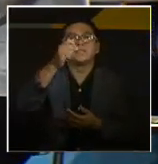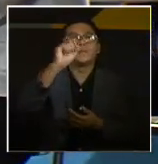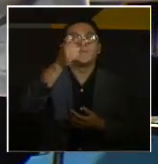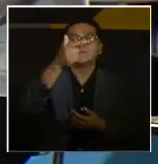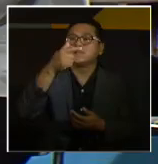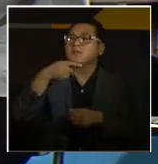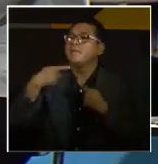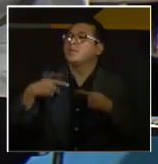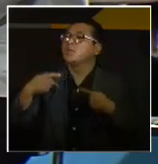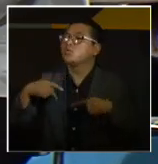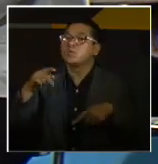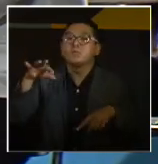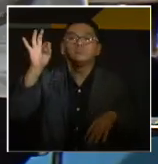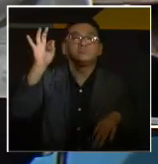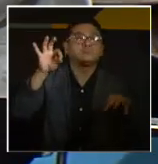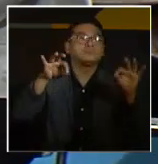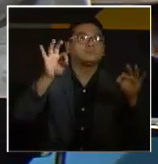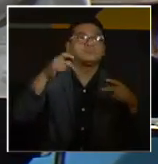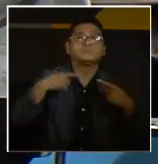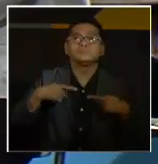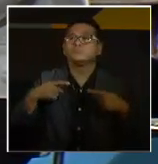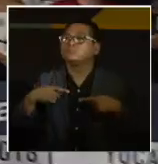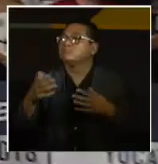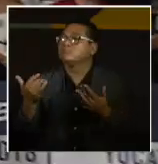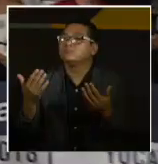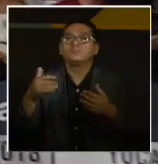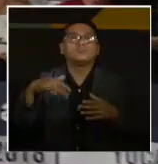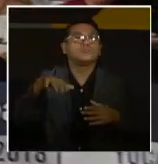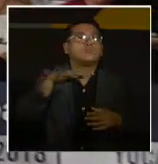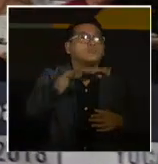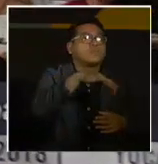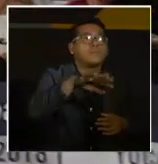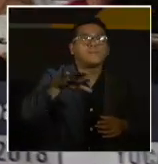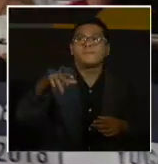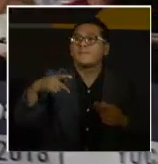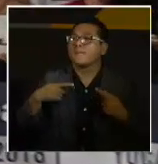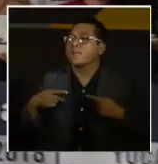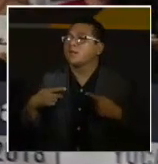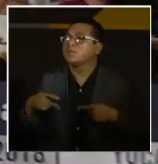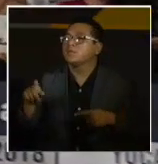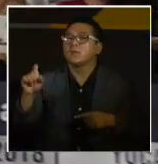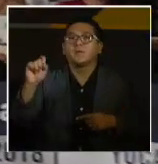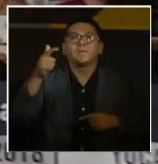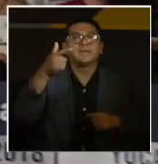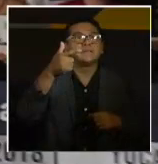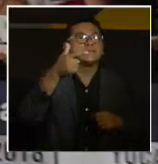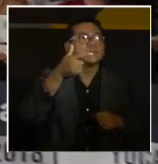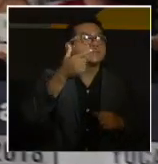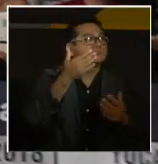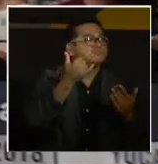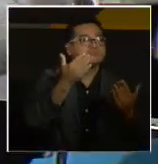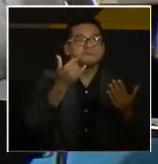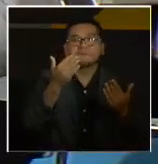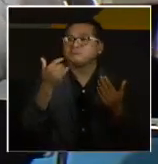27. No está. ¿No se encuentra? Es el uno que no está.